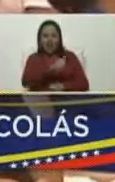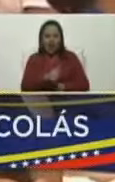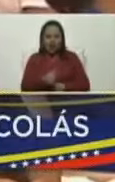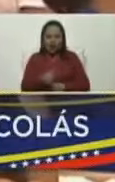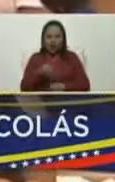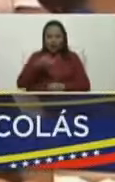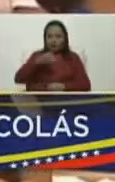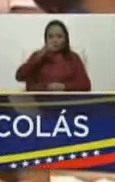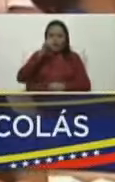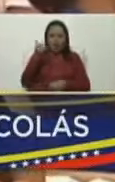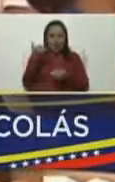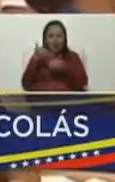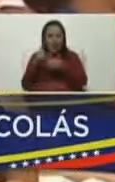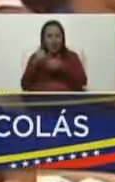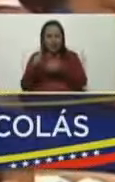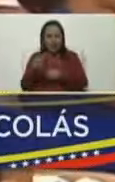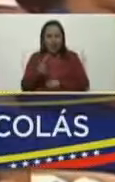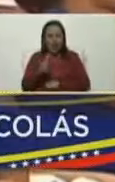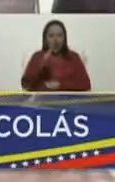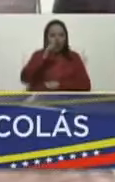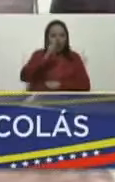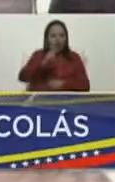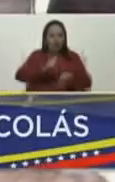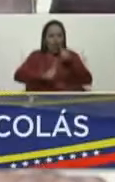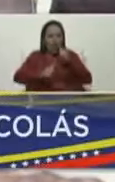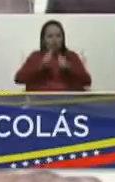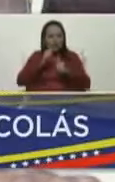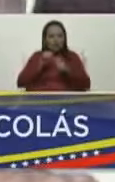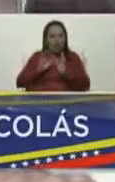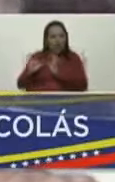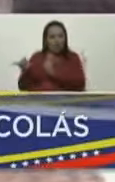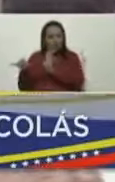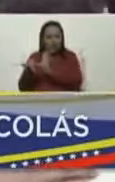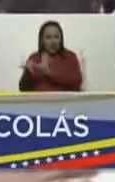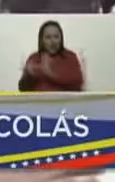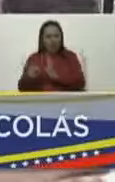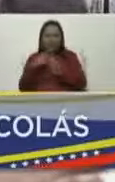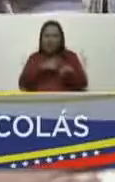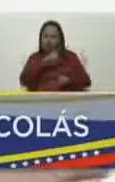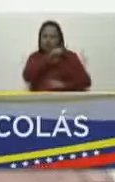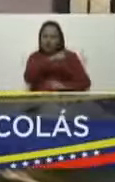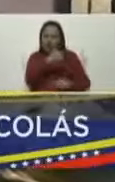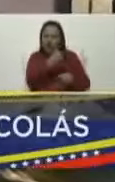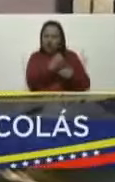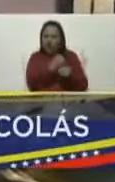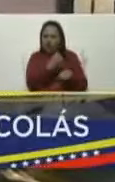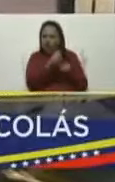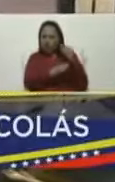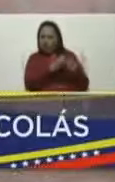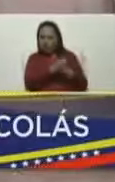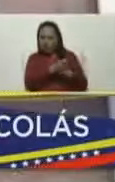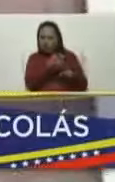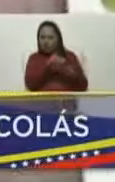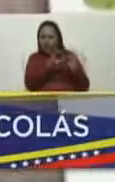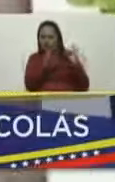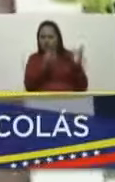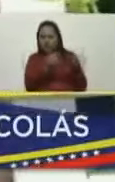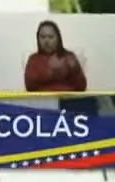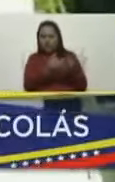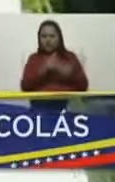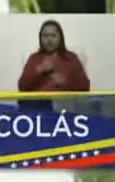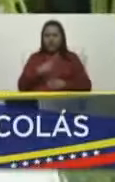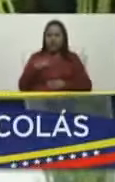mano. Bueno, José, ¿cómo está tu familia? Emocionado,